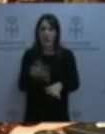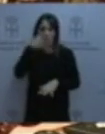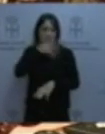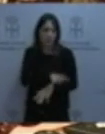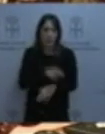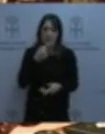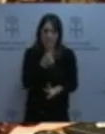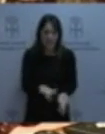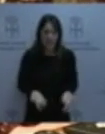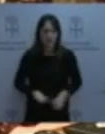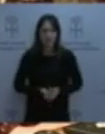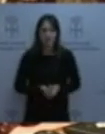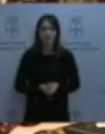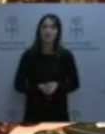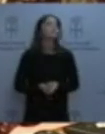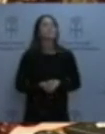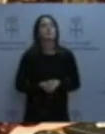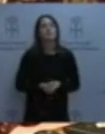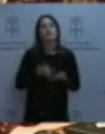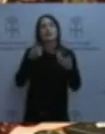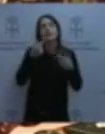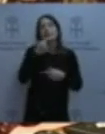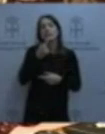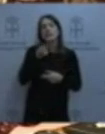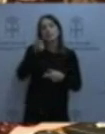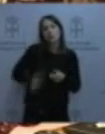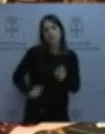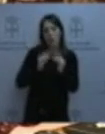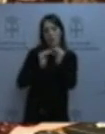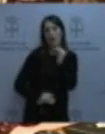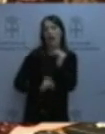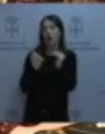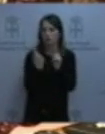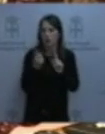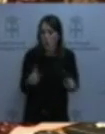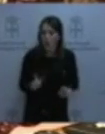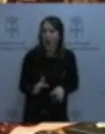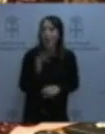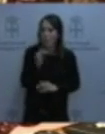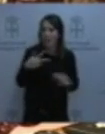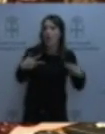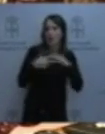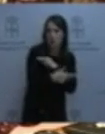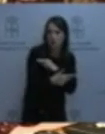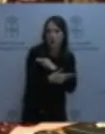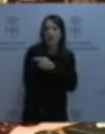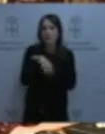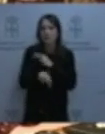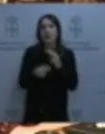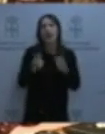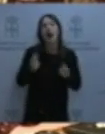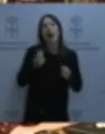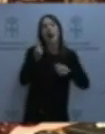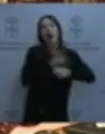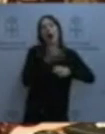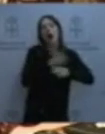¿no? No bastaba con bajar los salarios, había que recortar y expropiar los ahorros de nuestros mayores,